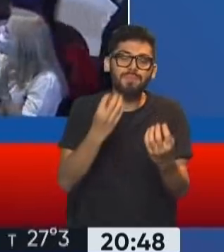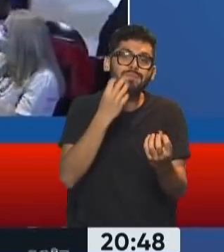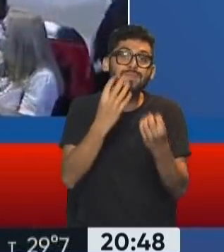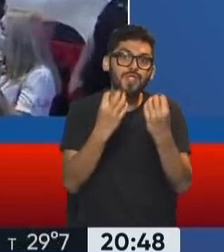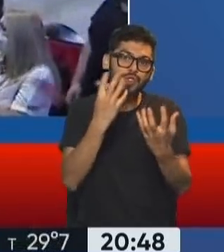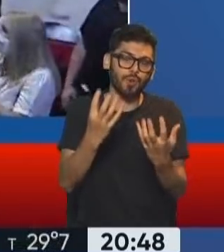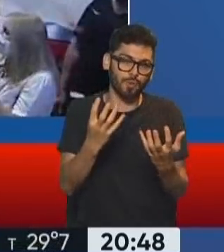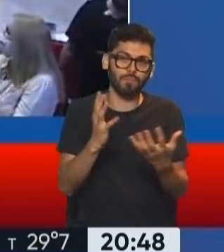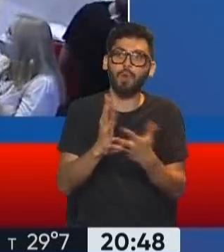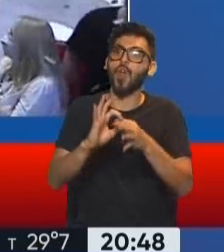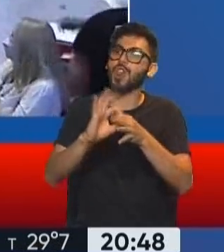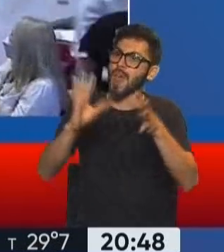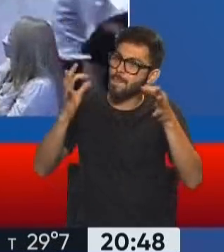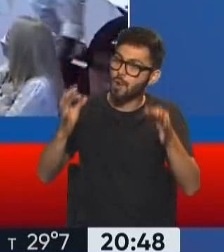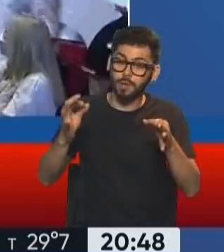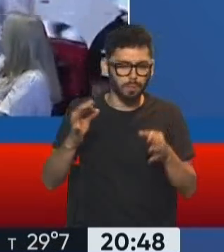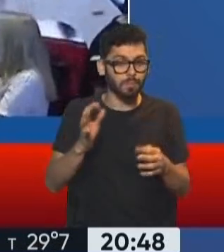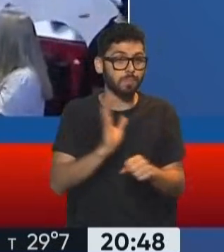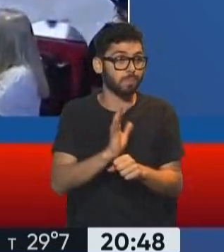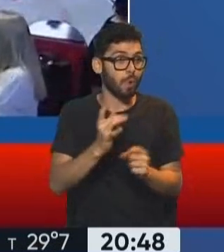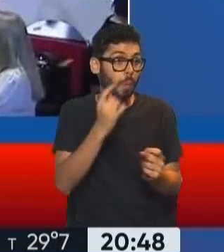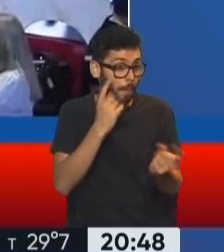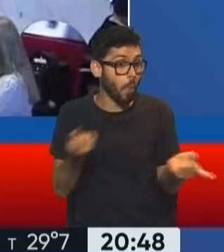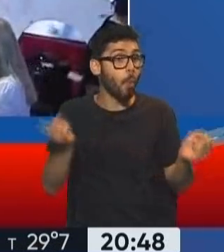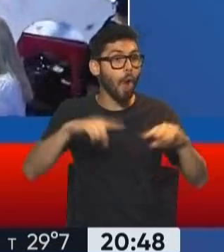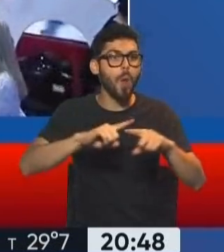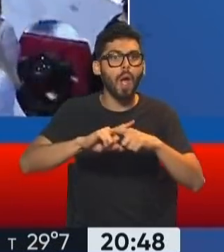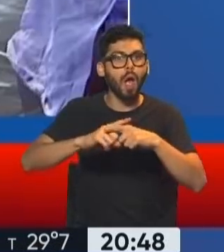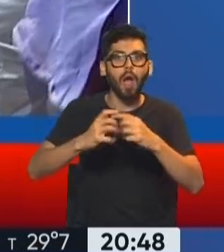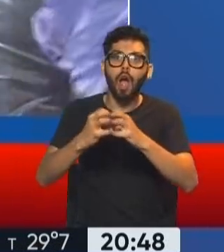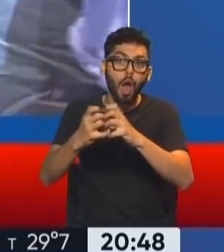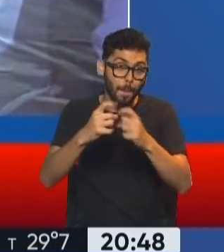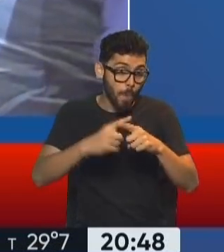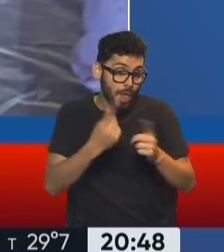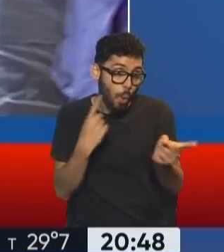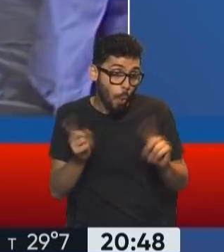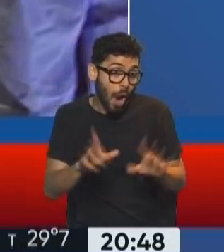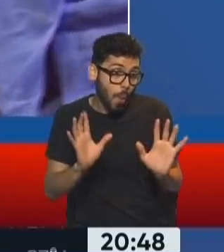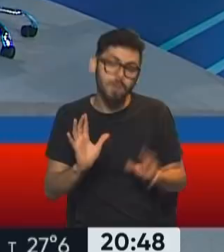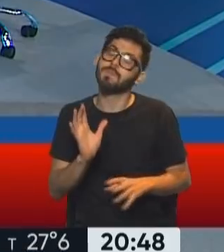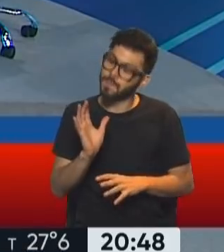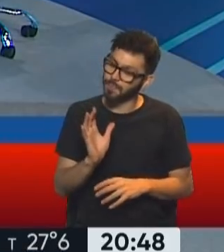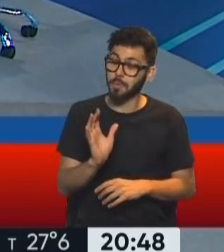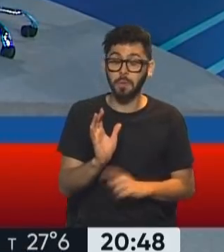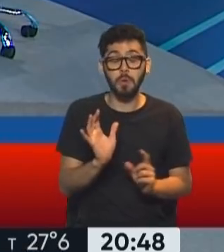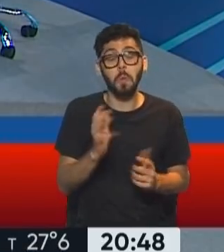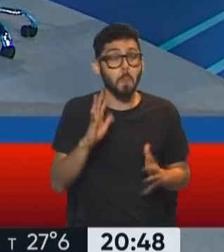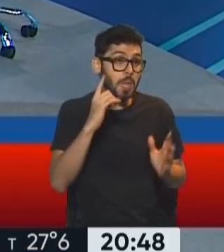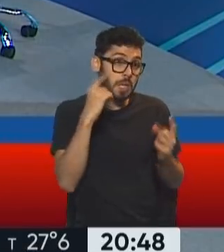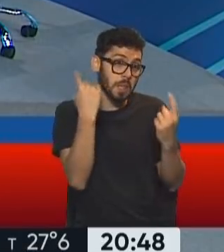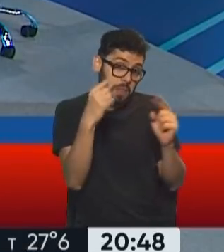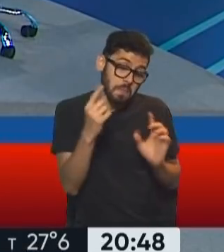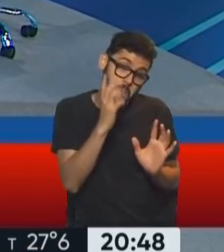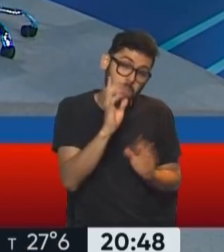en democracia, digamos. Vuelve la discusión política. La discusión política, sí. En realidad, a lo mejor discrepamos, ¿no? Pero digo, es